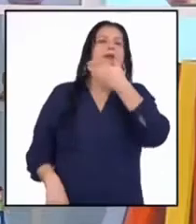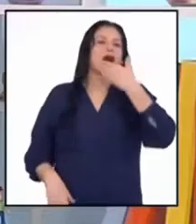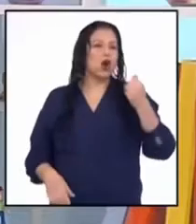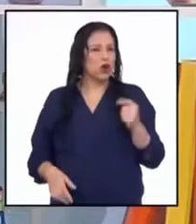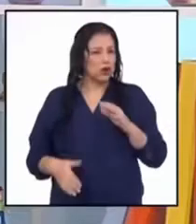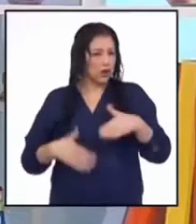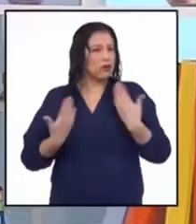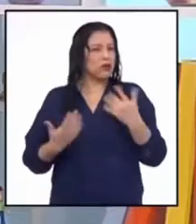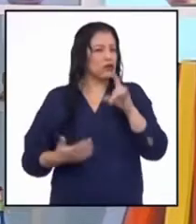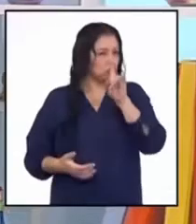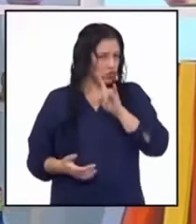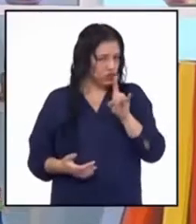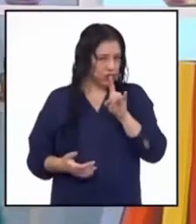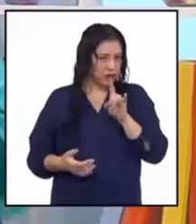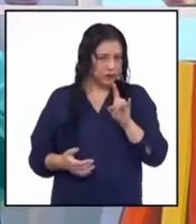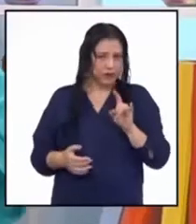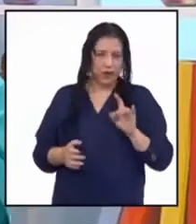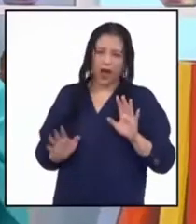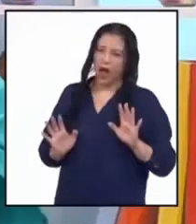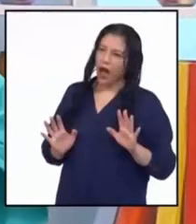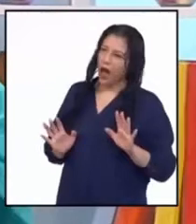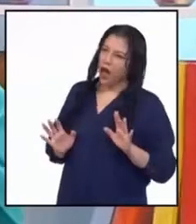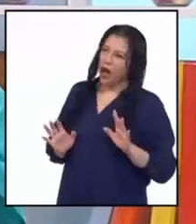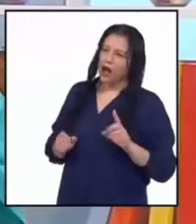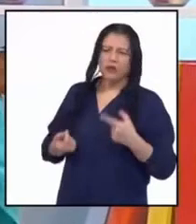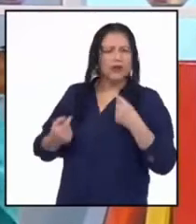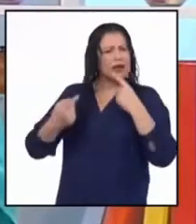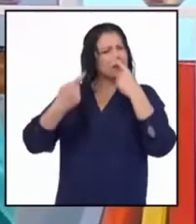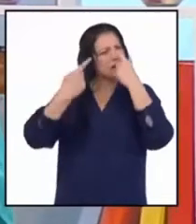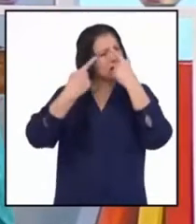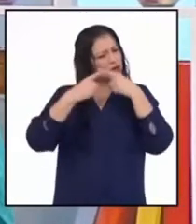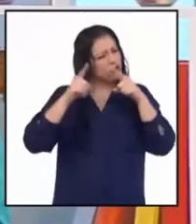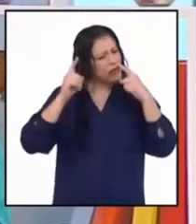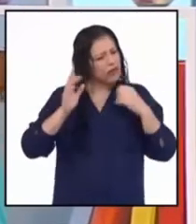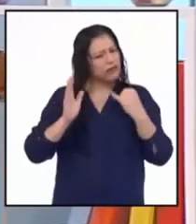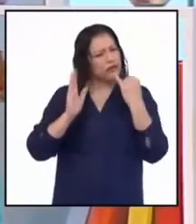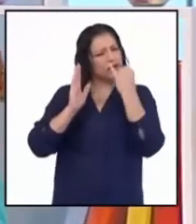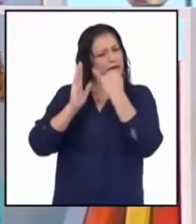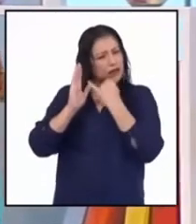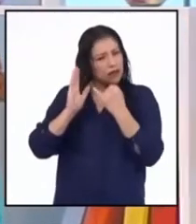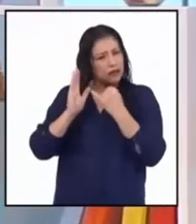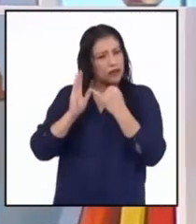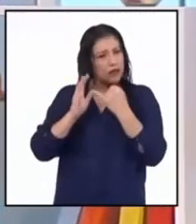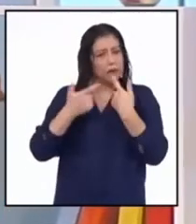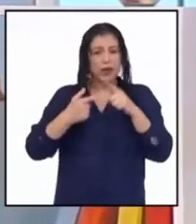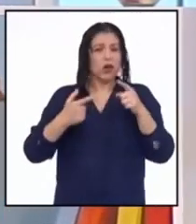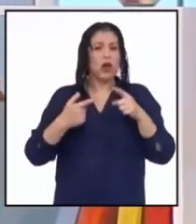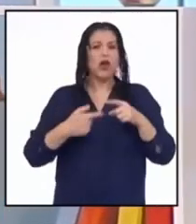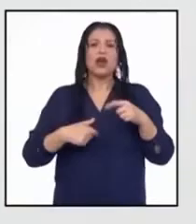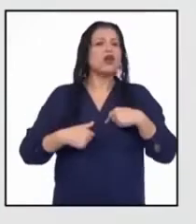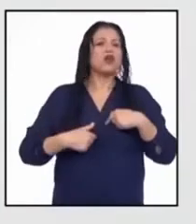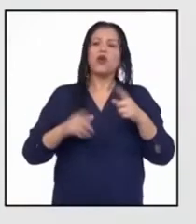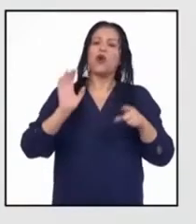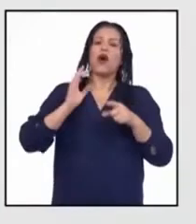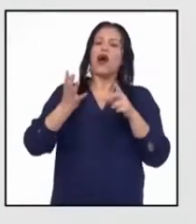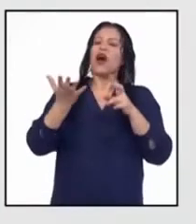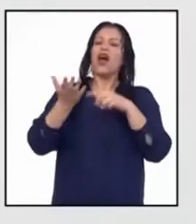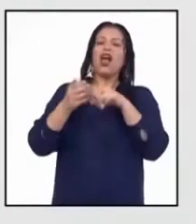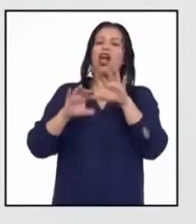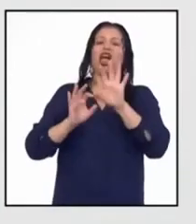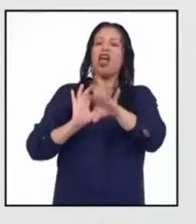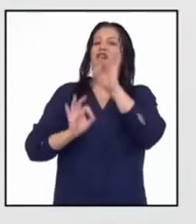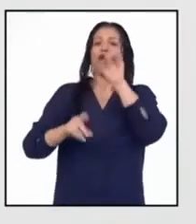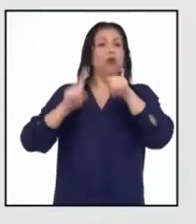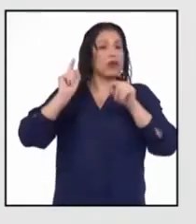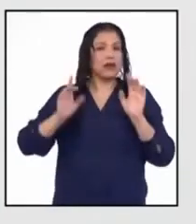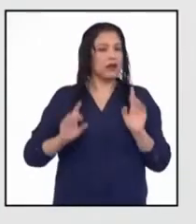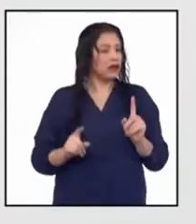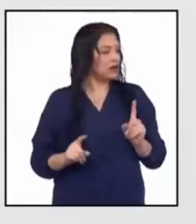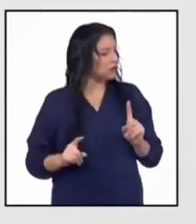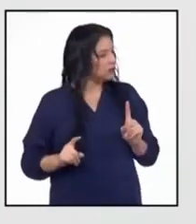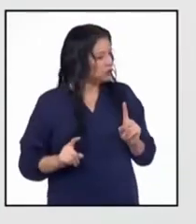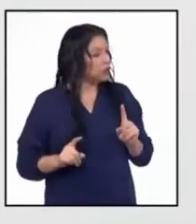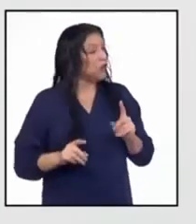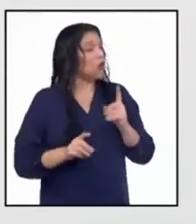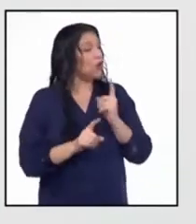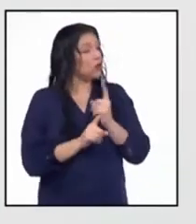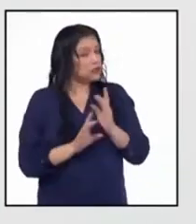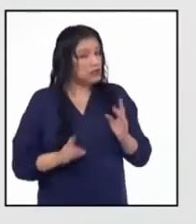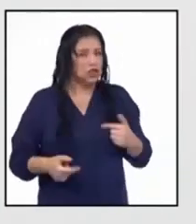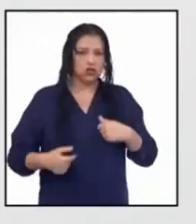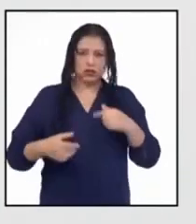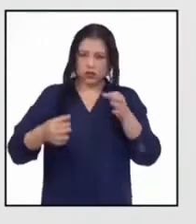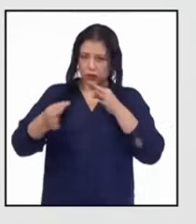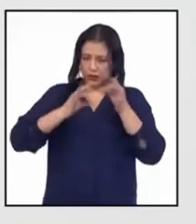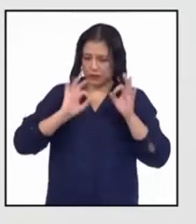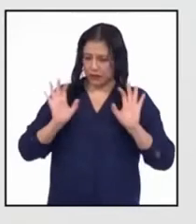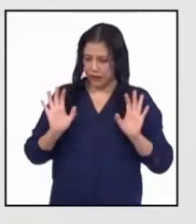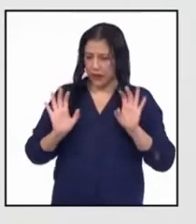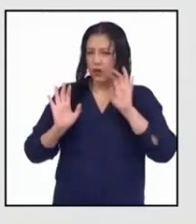apropiado. Profesora, o sea que hay varios tipos de gráficos, pero no podemos usar cualquiera. Exacto. Y te lo explico con